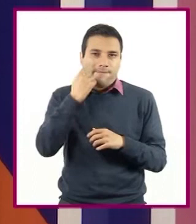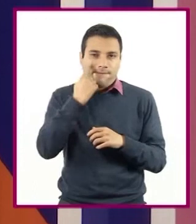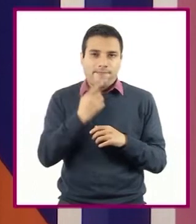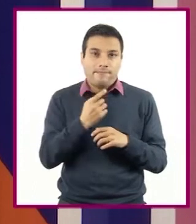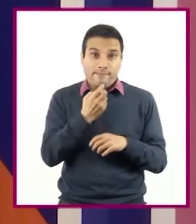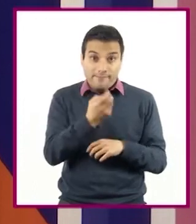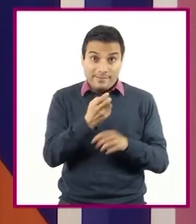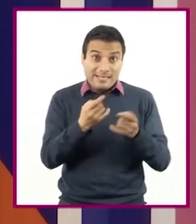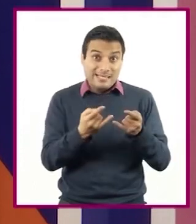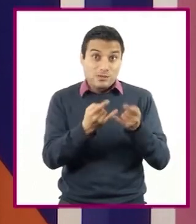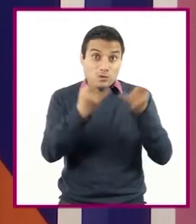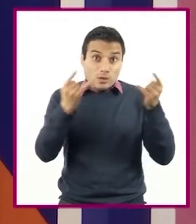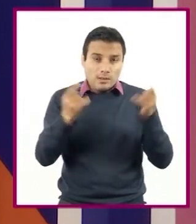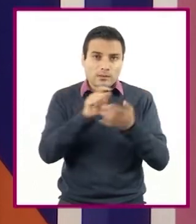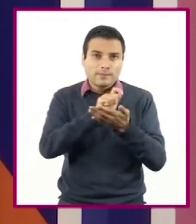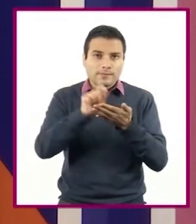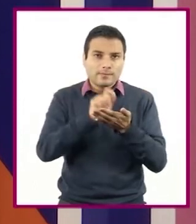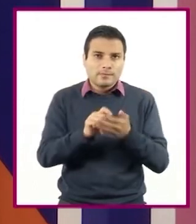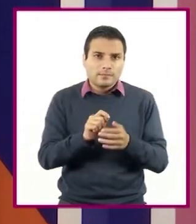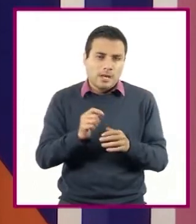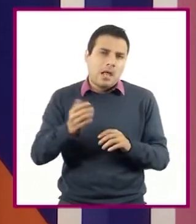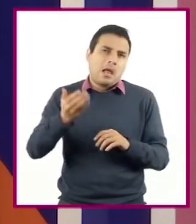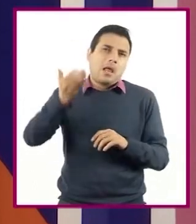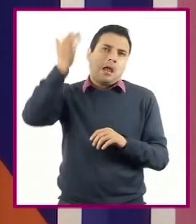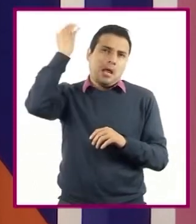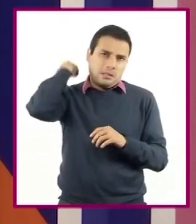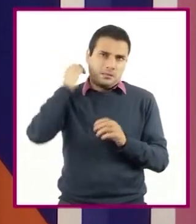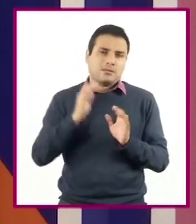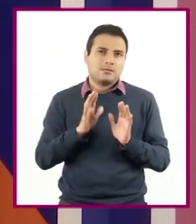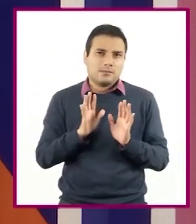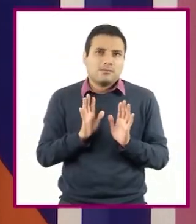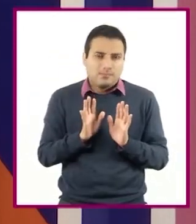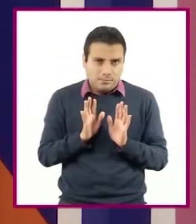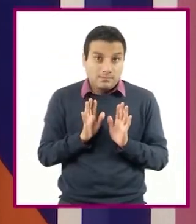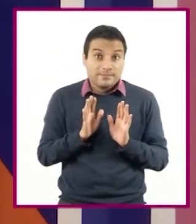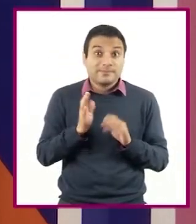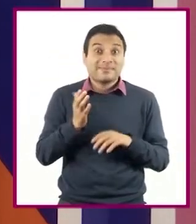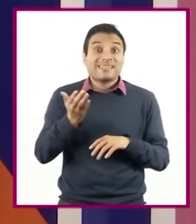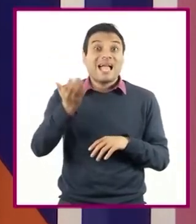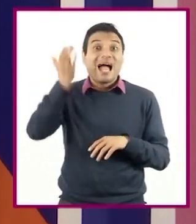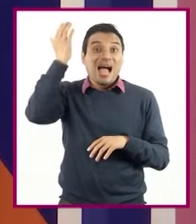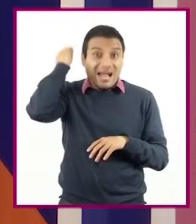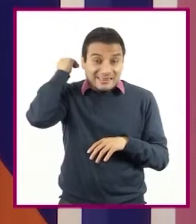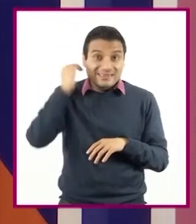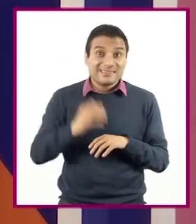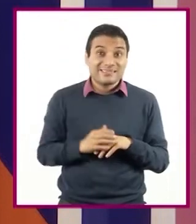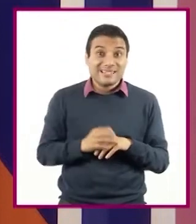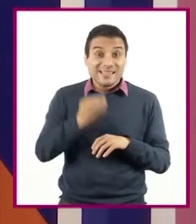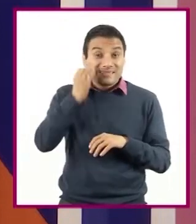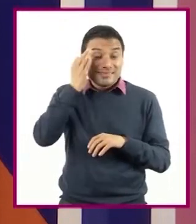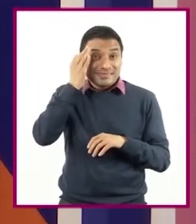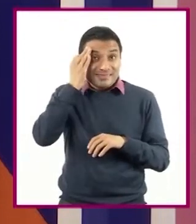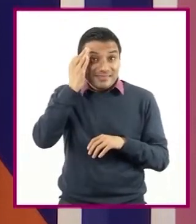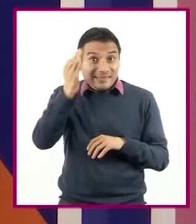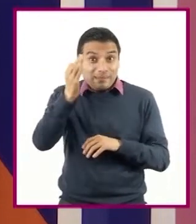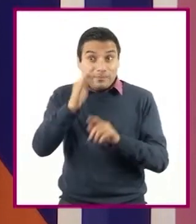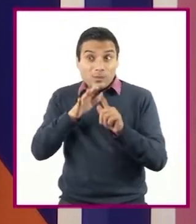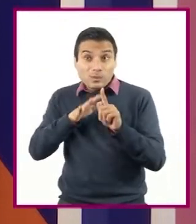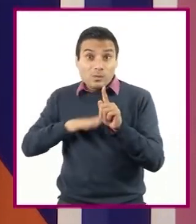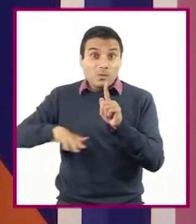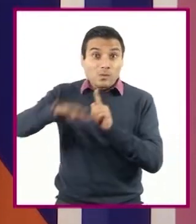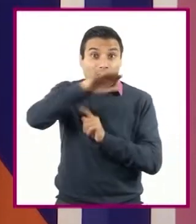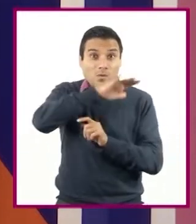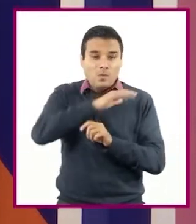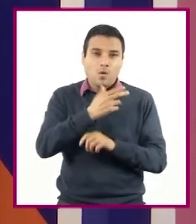escribieron en otra época, lógico es que las circunstancias de esa época influyeron en la creación de